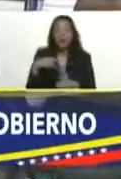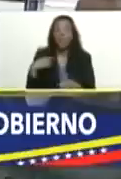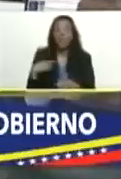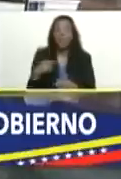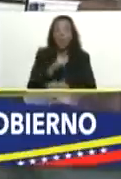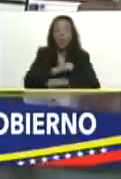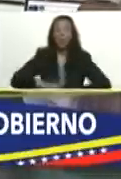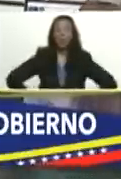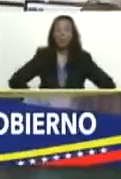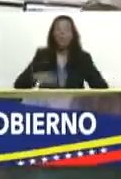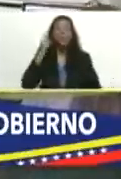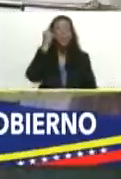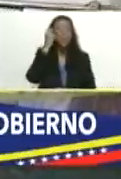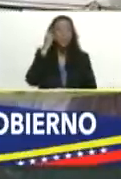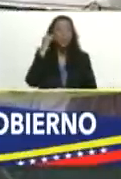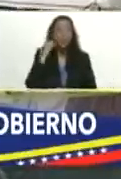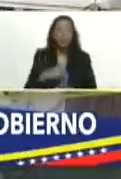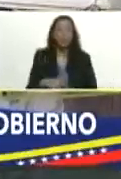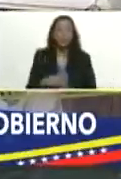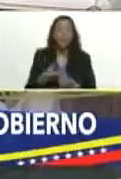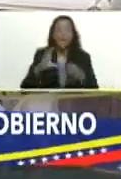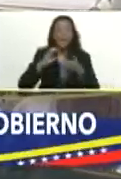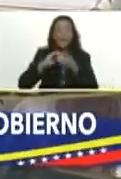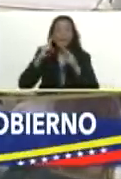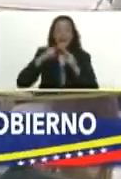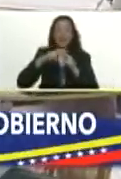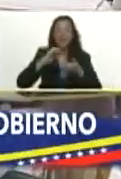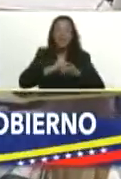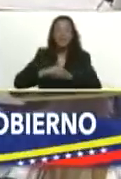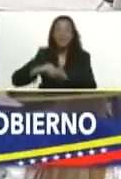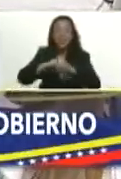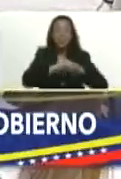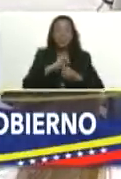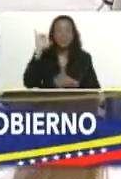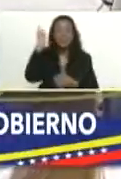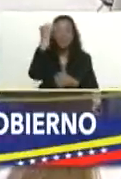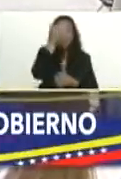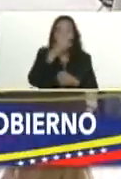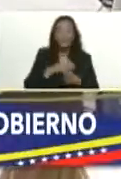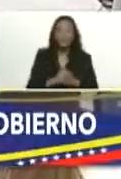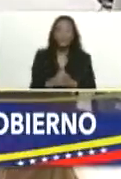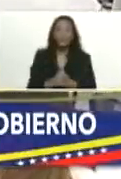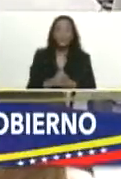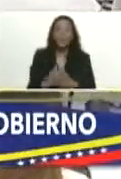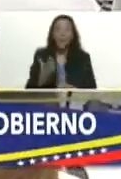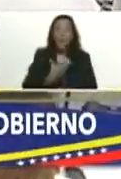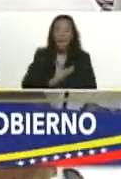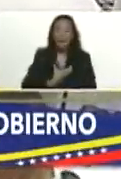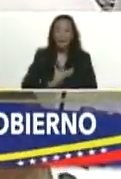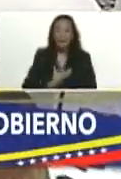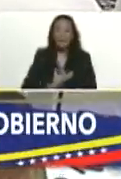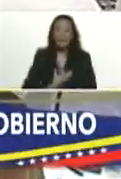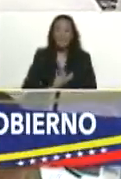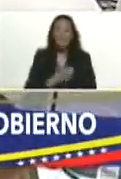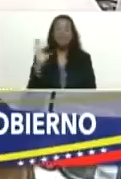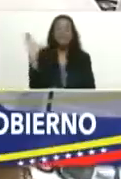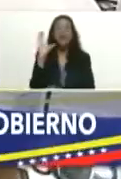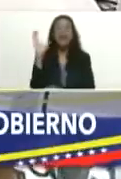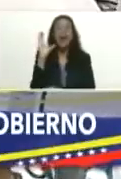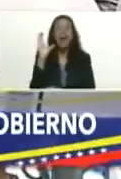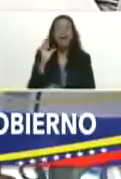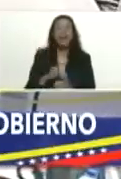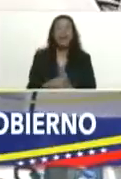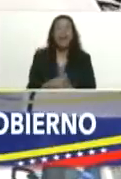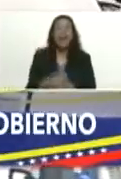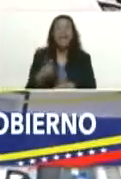Portuguesa, Sucre, Táchira, Trujillo, Yaracuy, la alcaldesa de Caracas